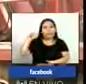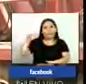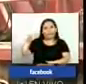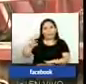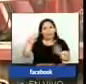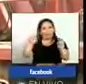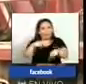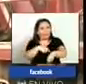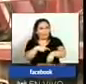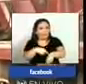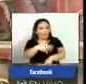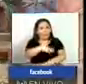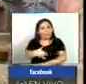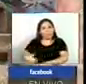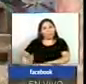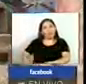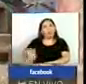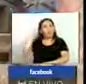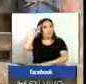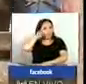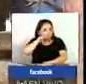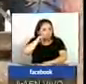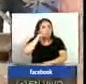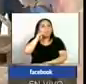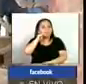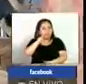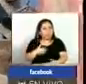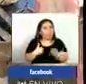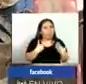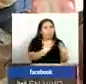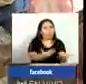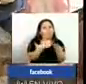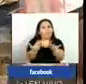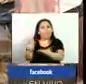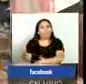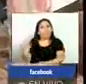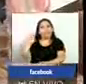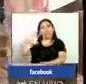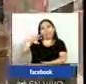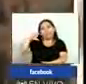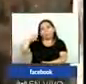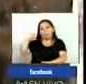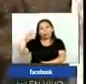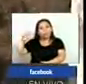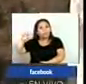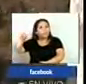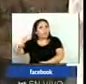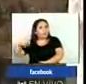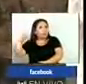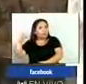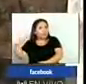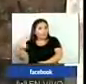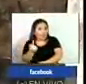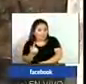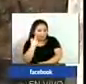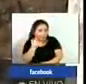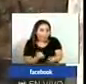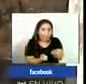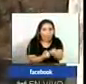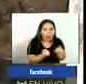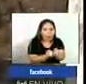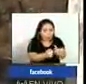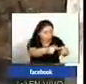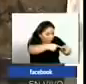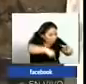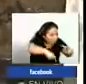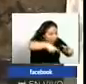Bukele y con la cual se han beneficiado al menos 400 mil salvadoreños con la rehabilitación y perforación de